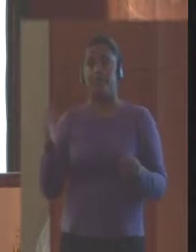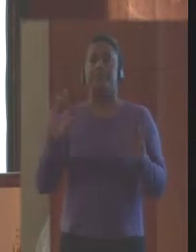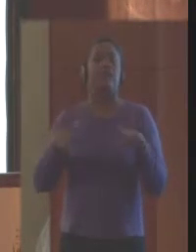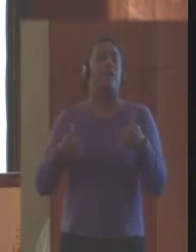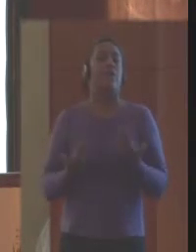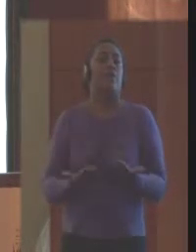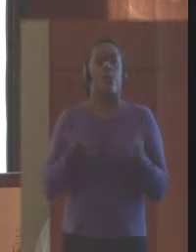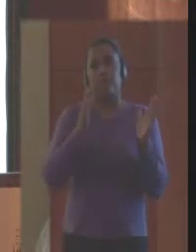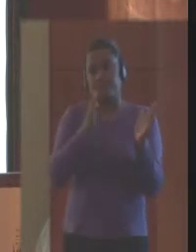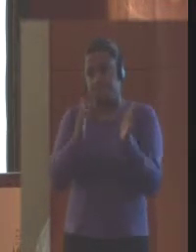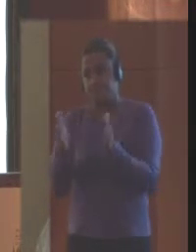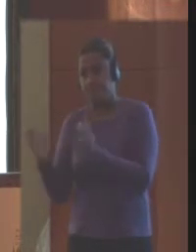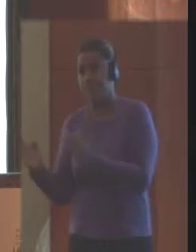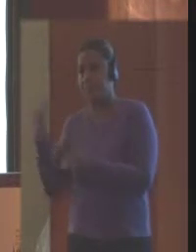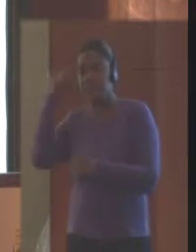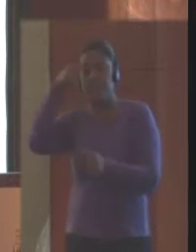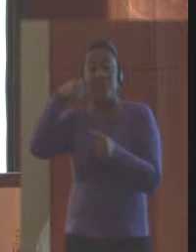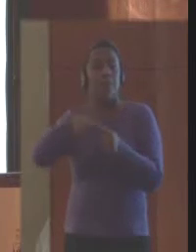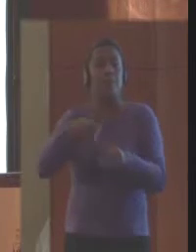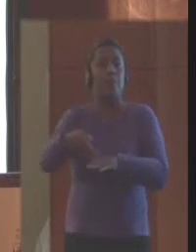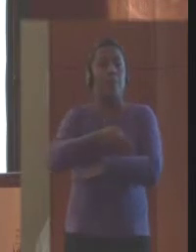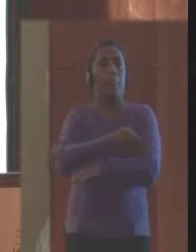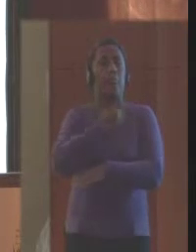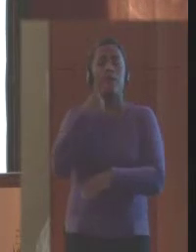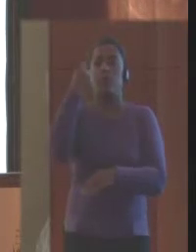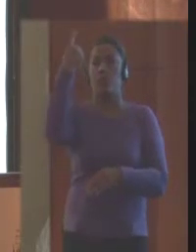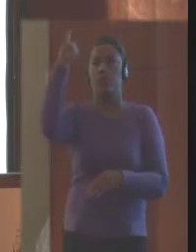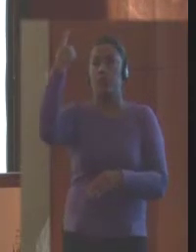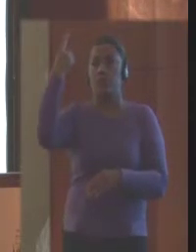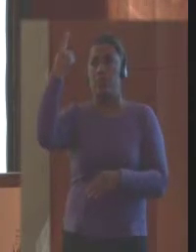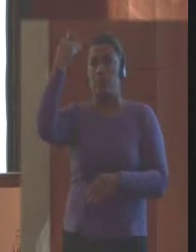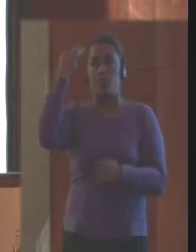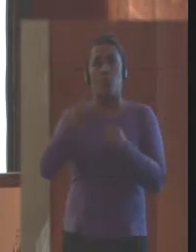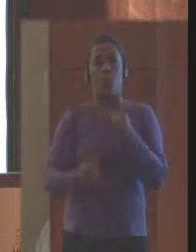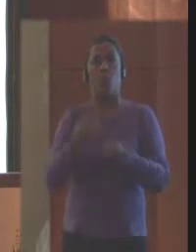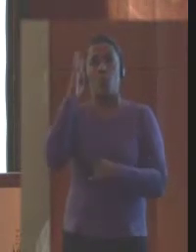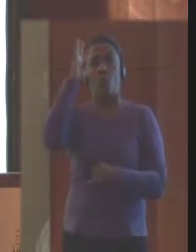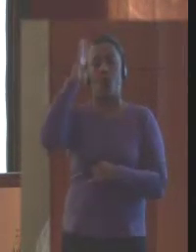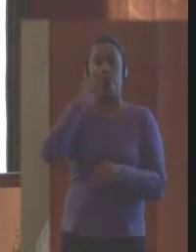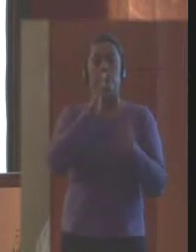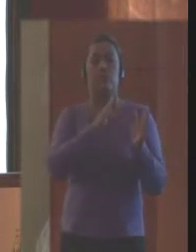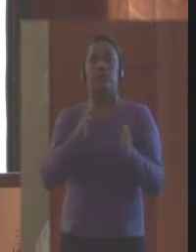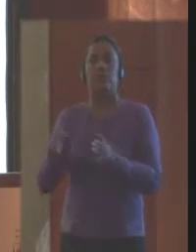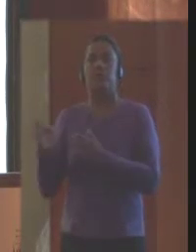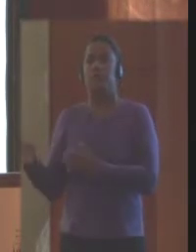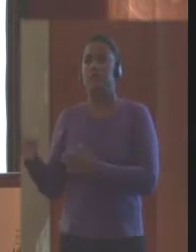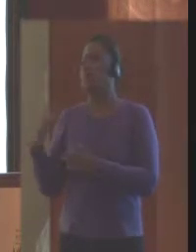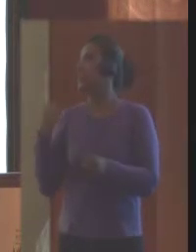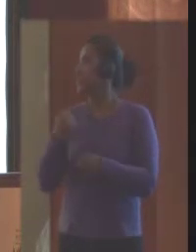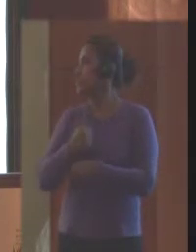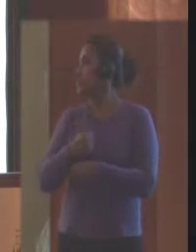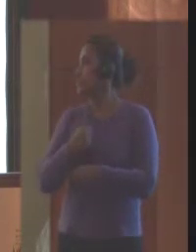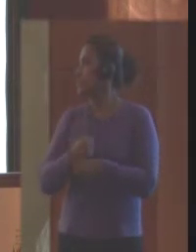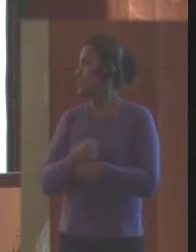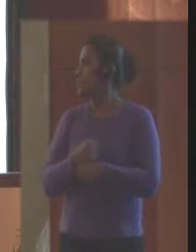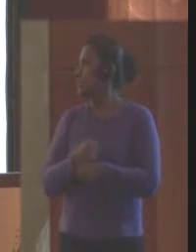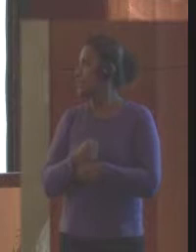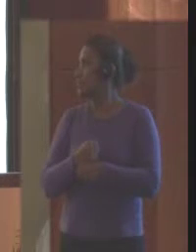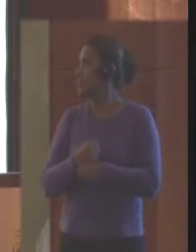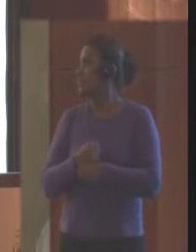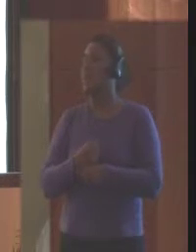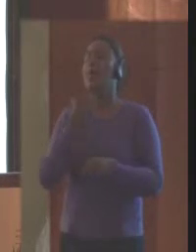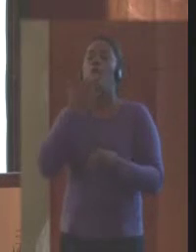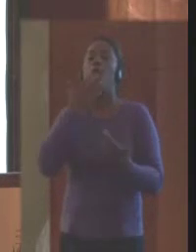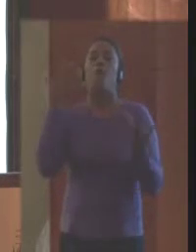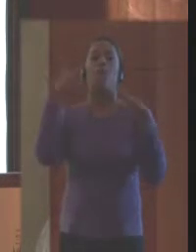gestión de riesgos. Nosotros estamos planteando un cuarto proceso que está debajo de esos tres, que es la